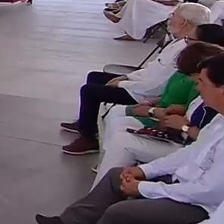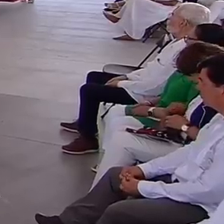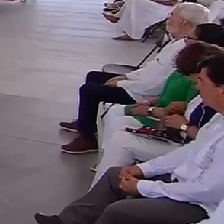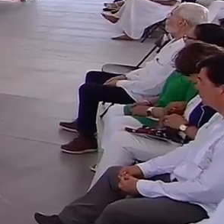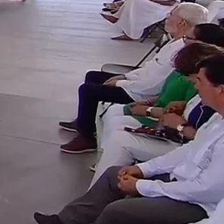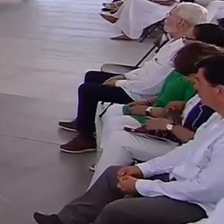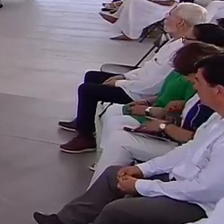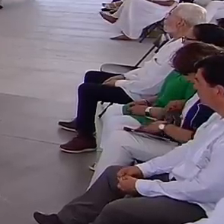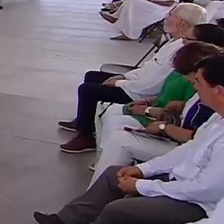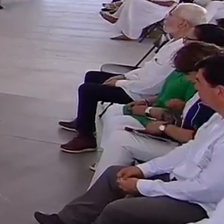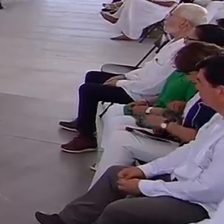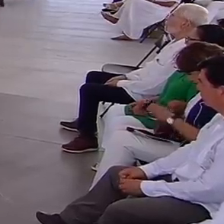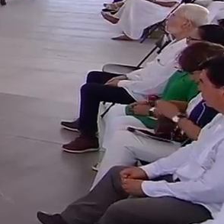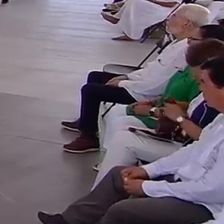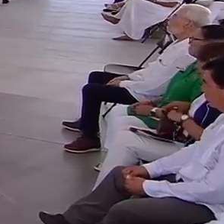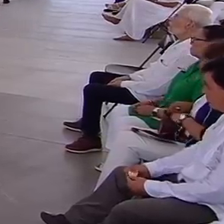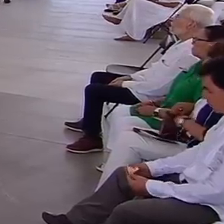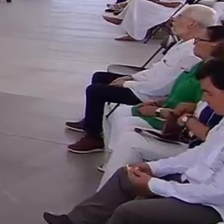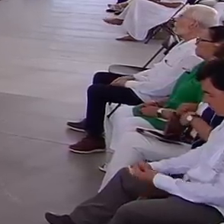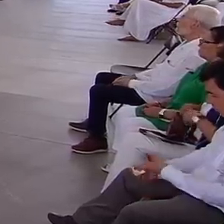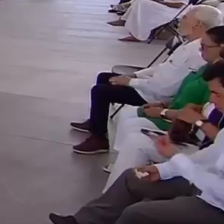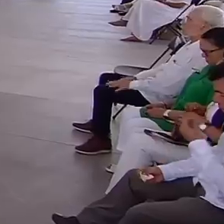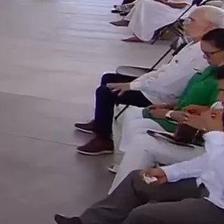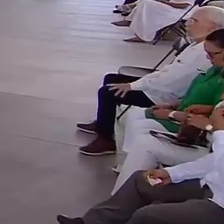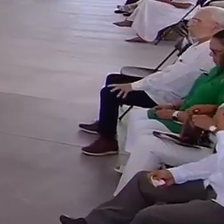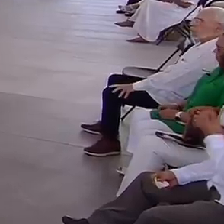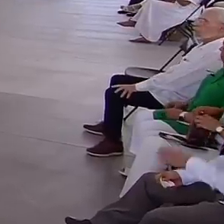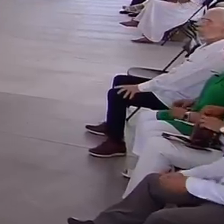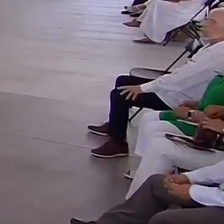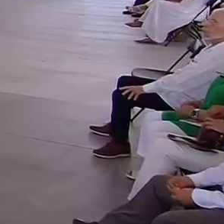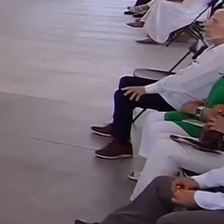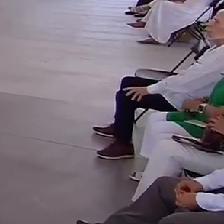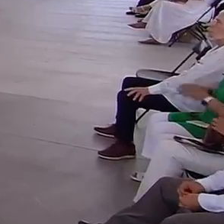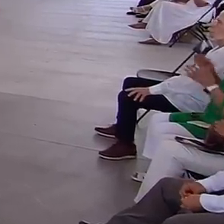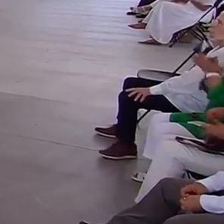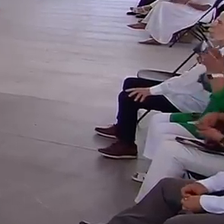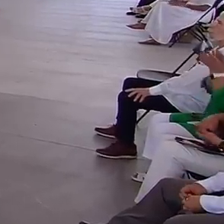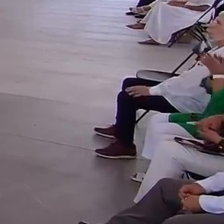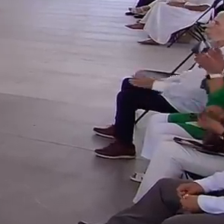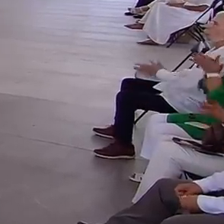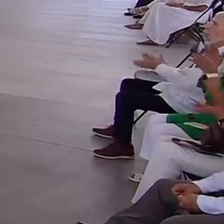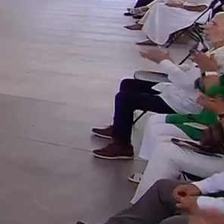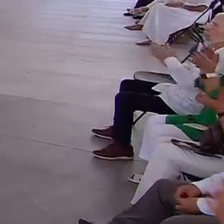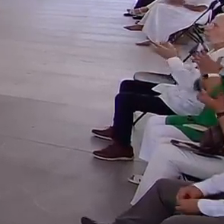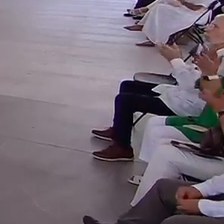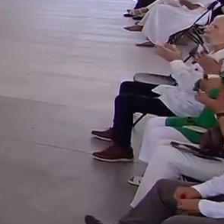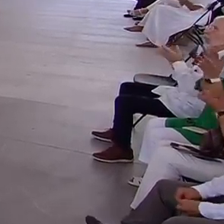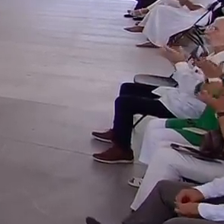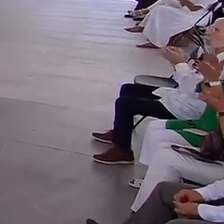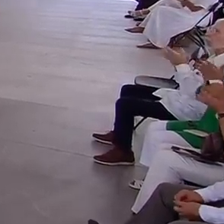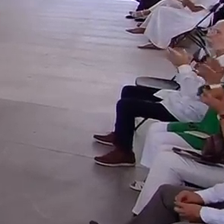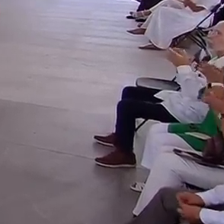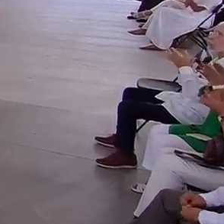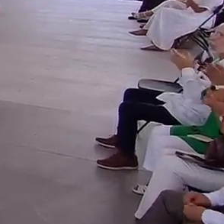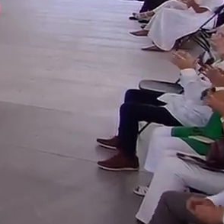La ingeniera Rocío García, secretaria de Energía, hará uso de la palabra.